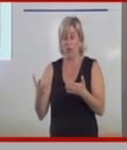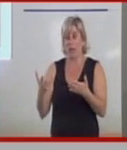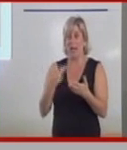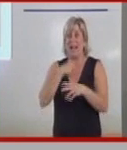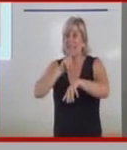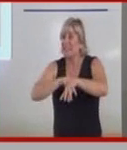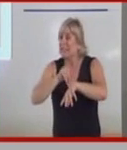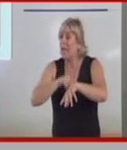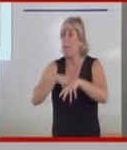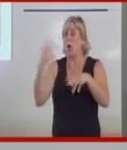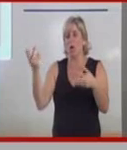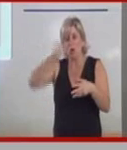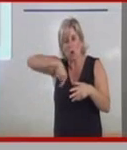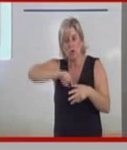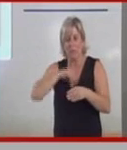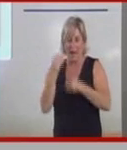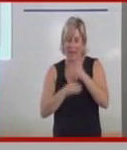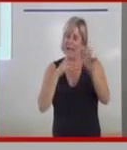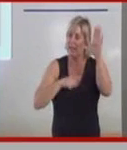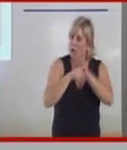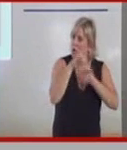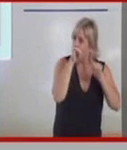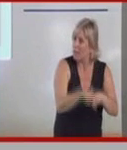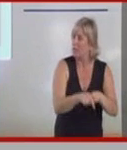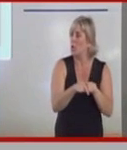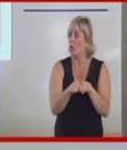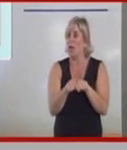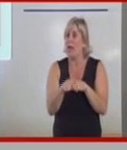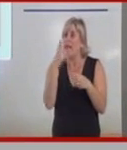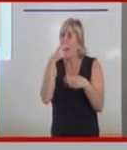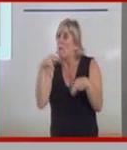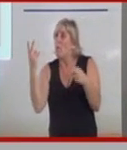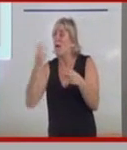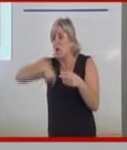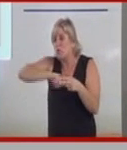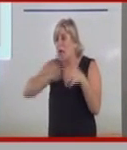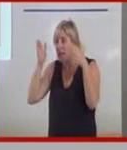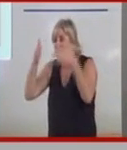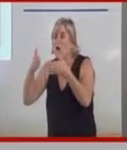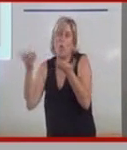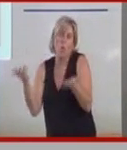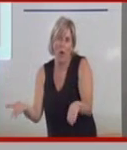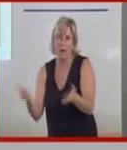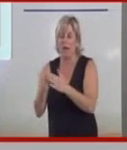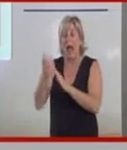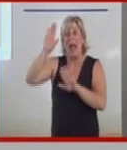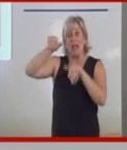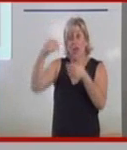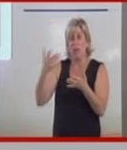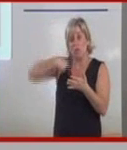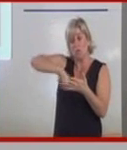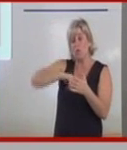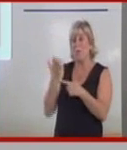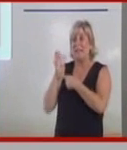del tiempo del que dispongamos para desarrollarlo, del público al que nos queramos dirigir, pues podremos aplicar unas técnicas que